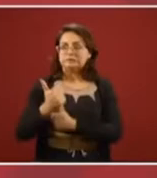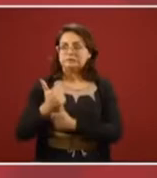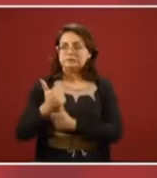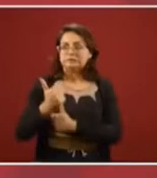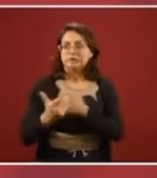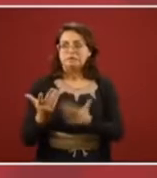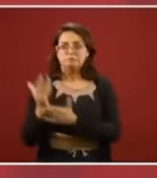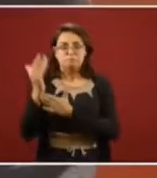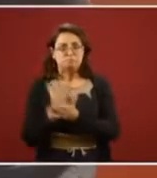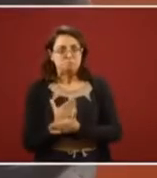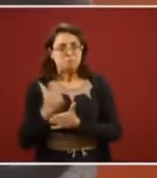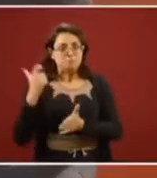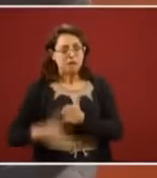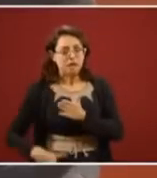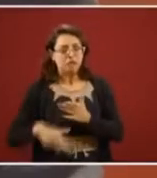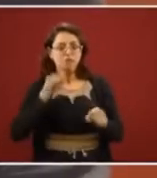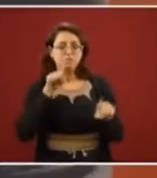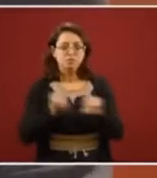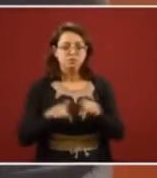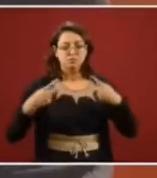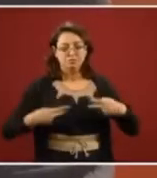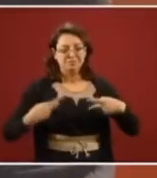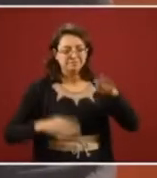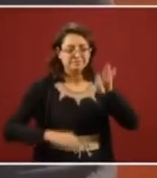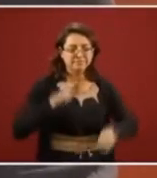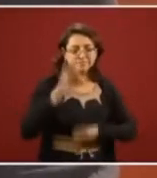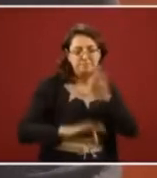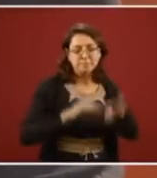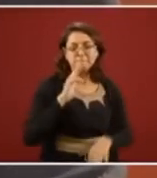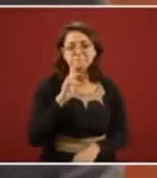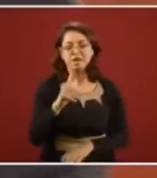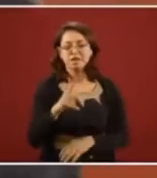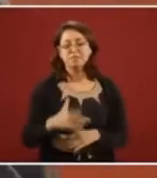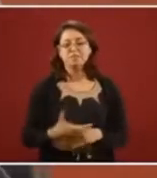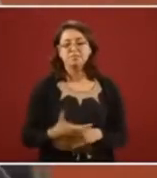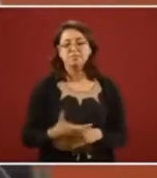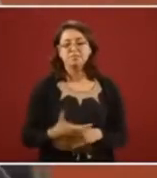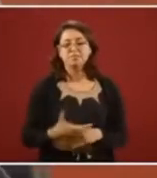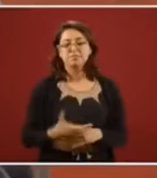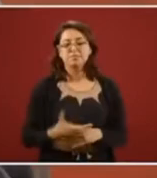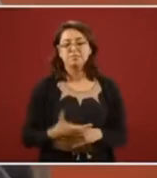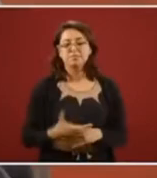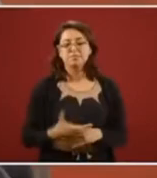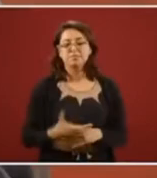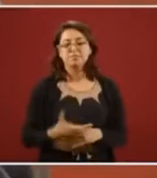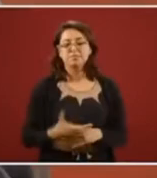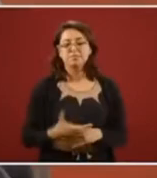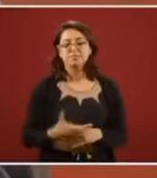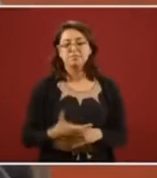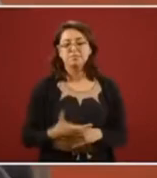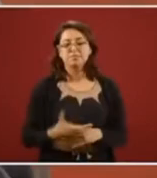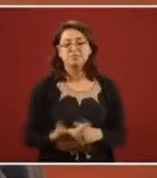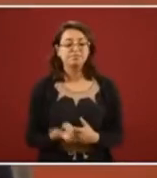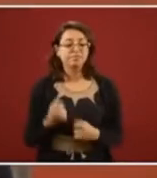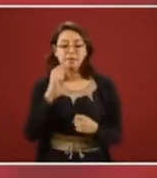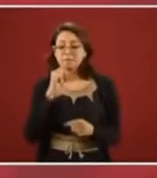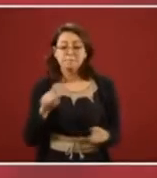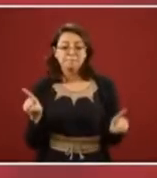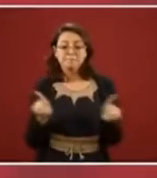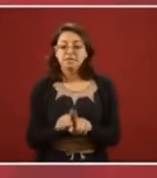ver eso también es lo que pasa en el alza de